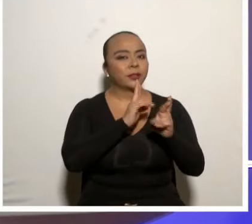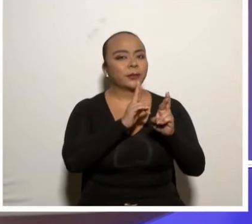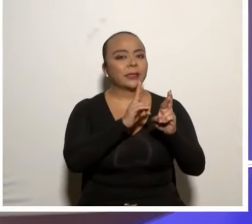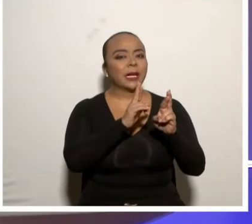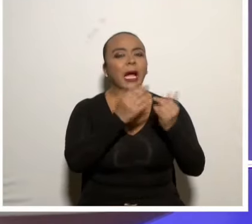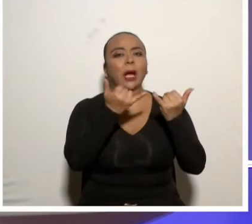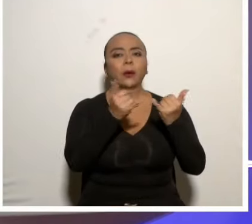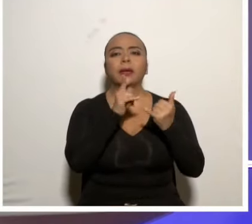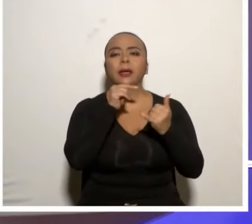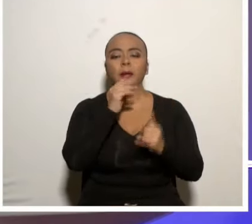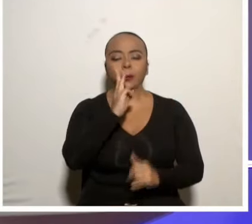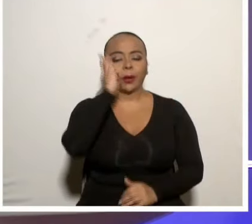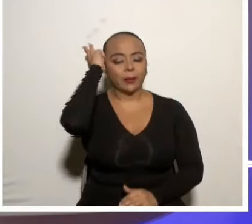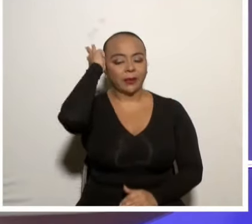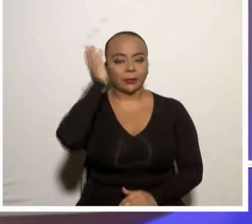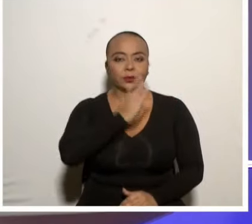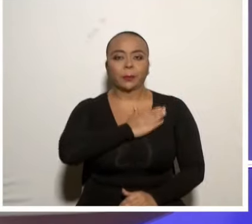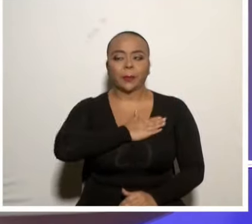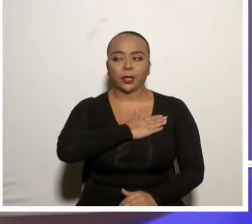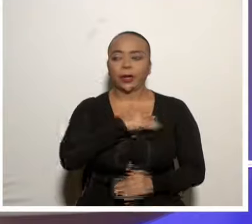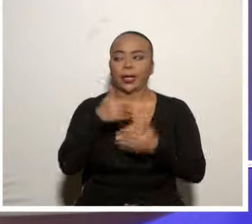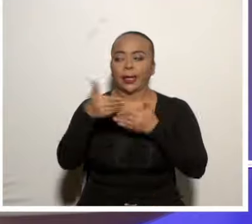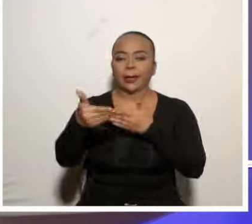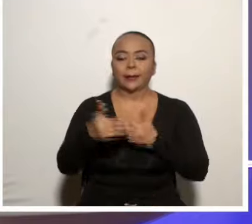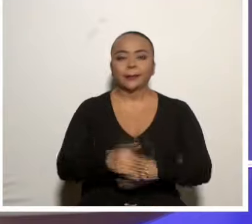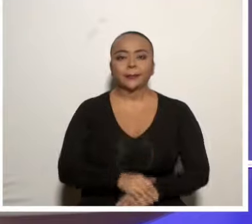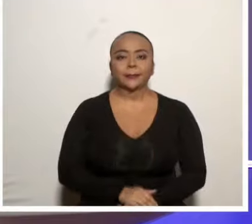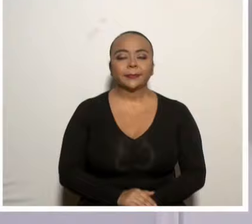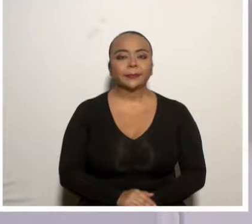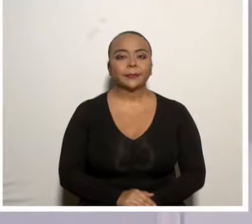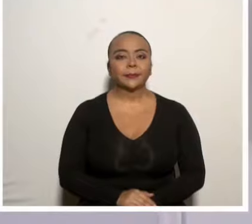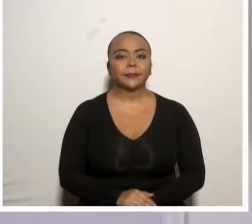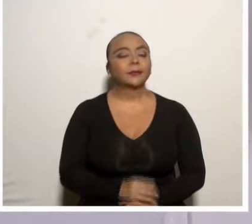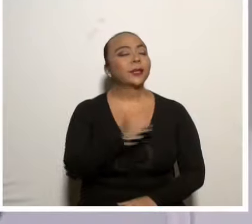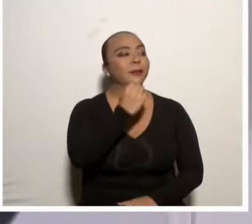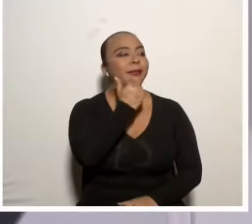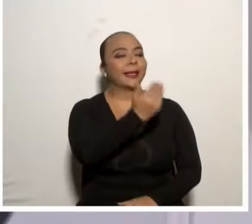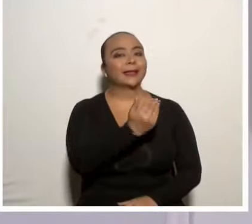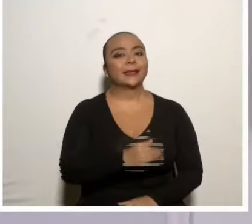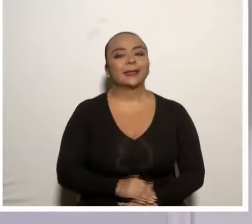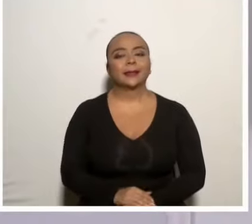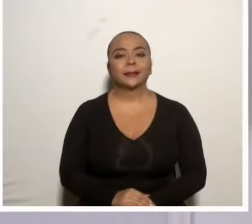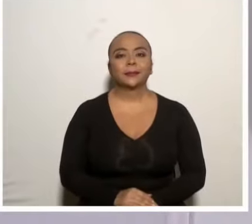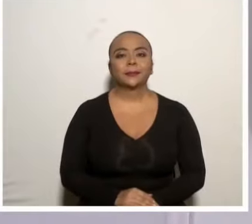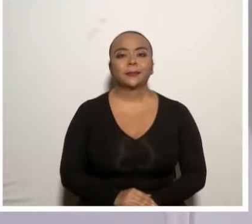sigue ahora don Welmer Ramos. Adelante, don Welmer. Muchas gracias.